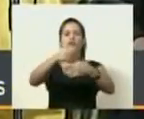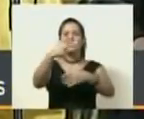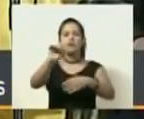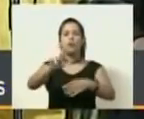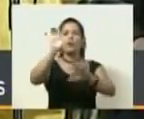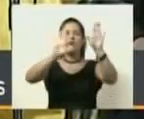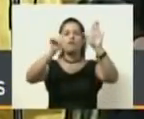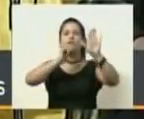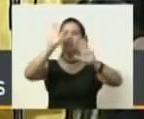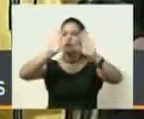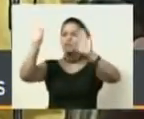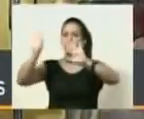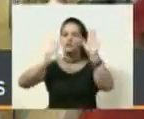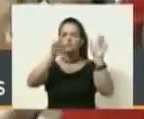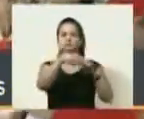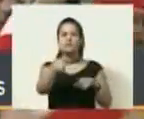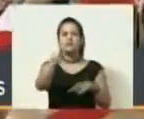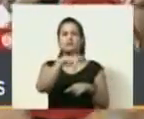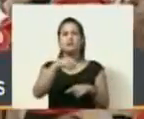julio.